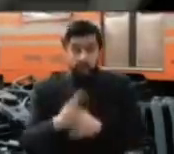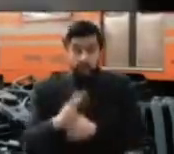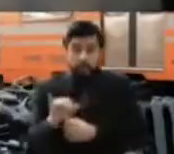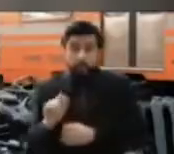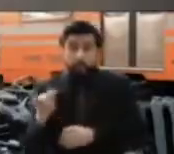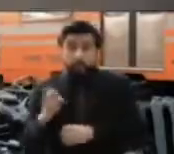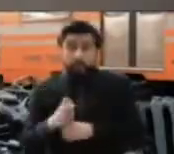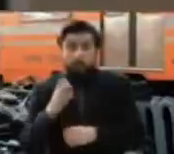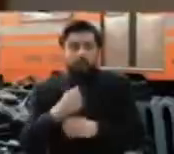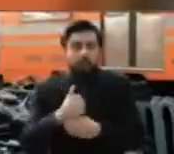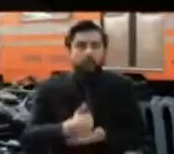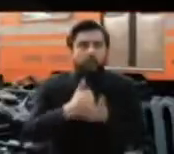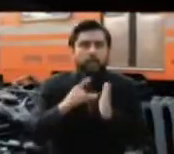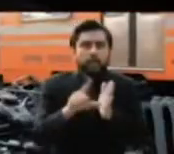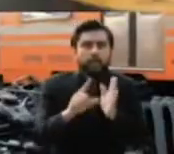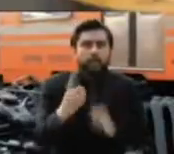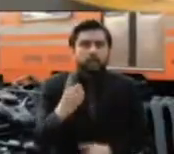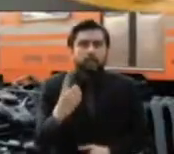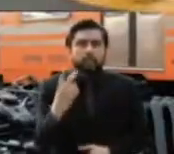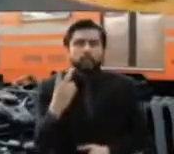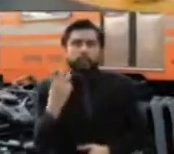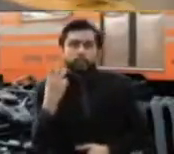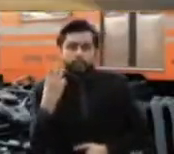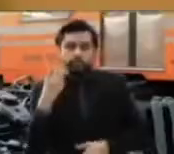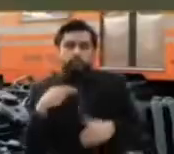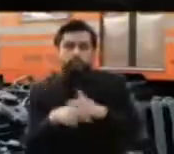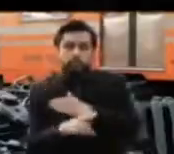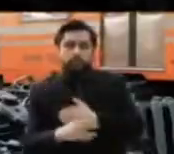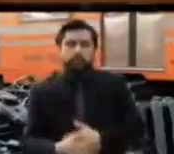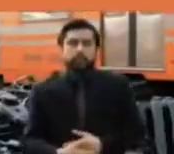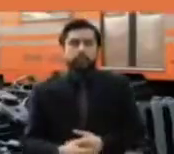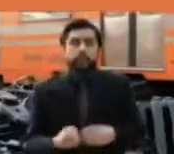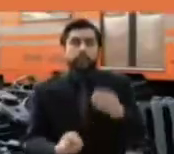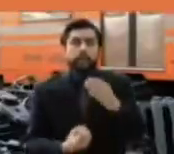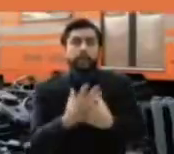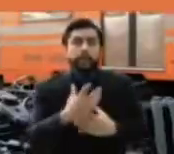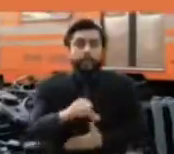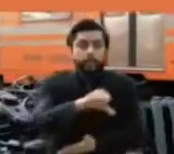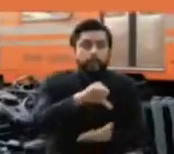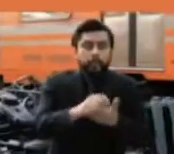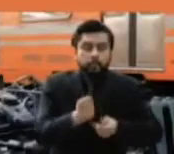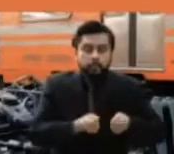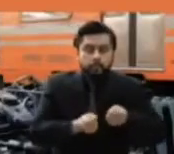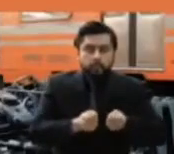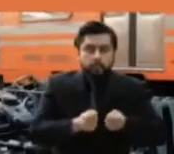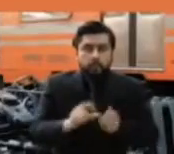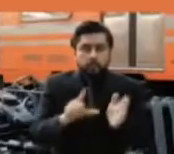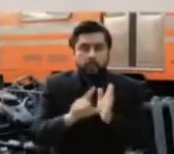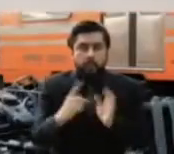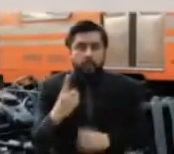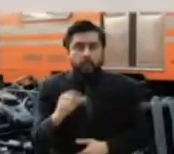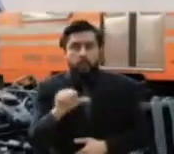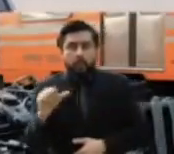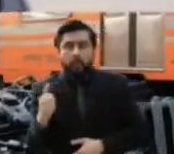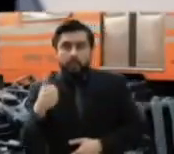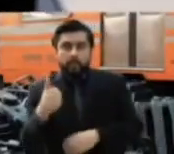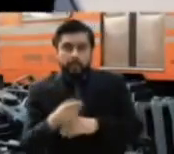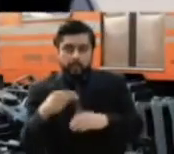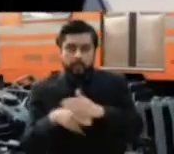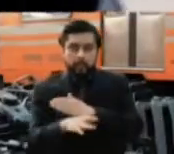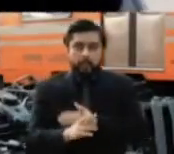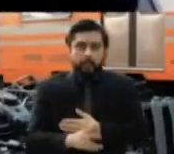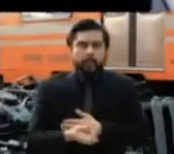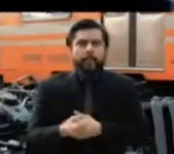que fortalecerán a las líneas 1, 2 y 3. El nuevo puesto central de control operativo de las líneas 1 a 6